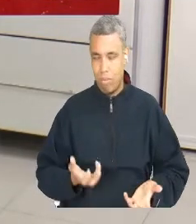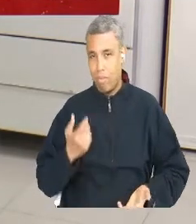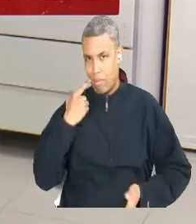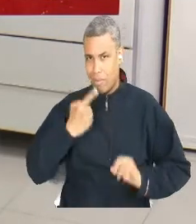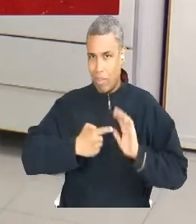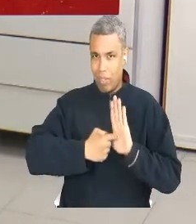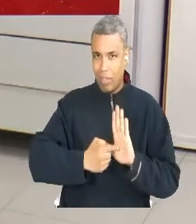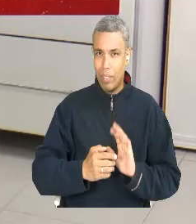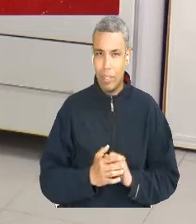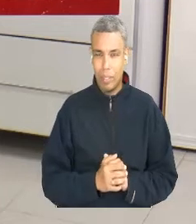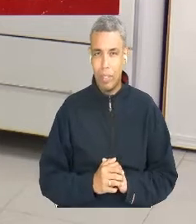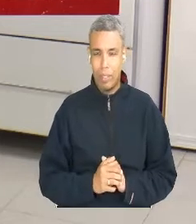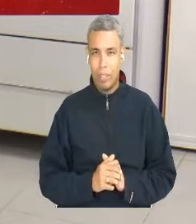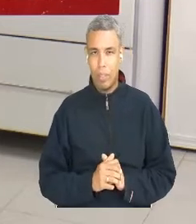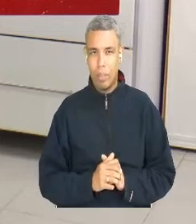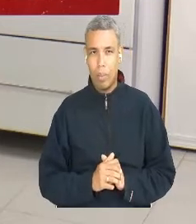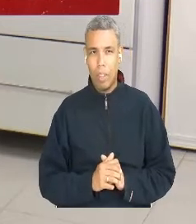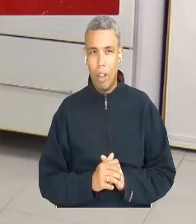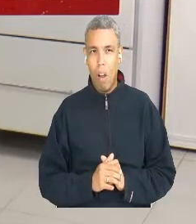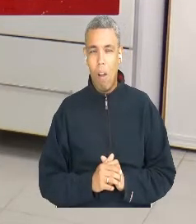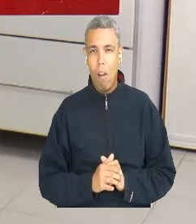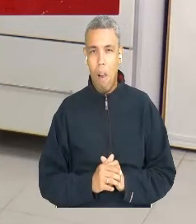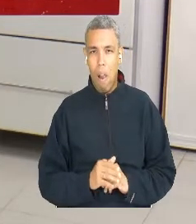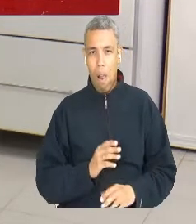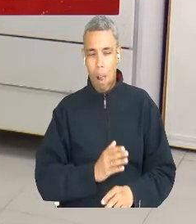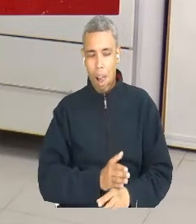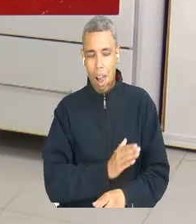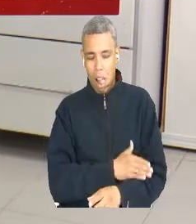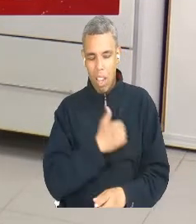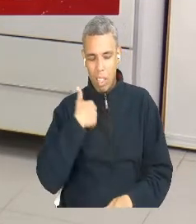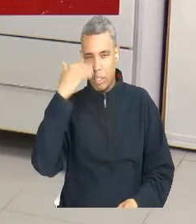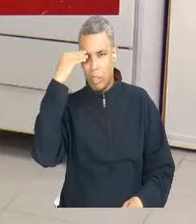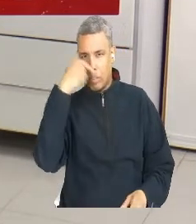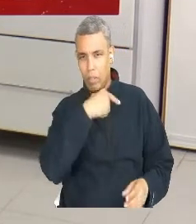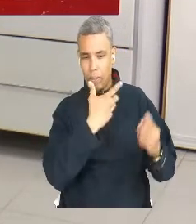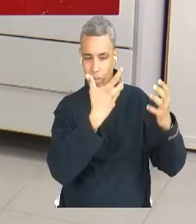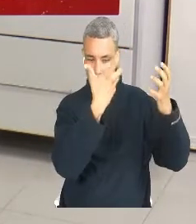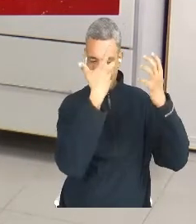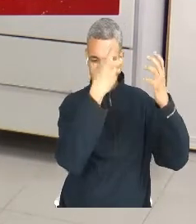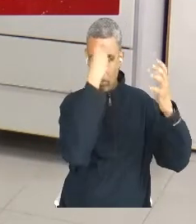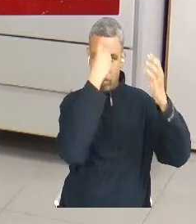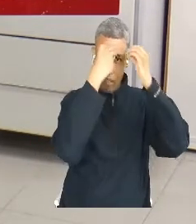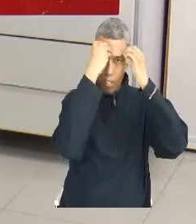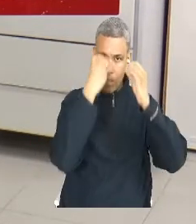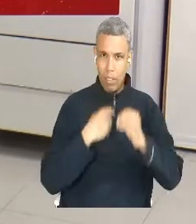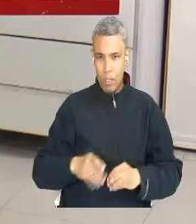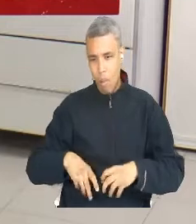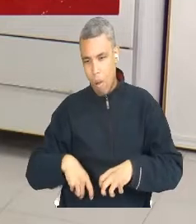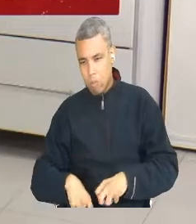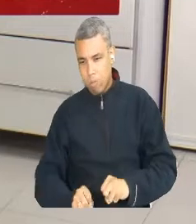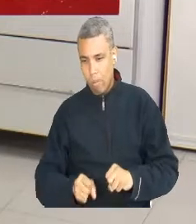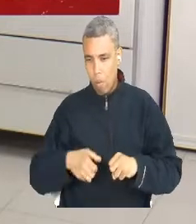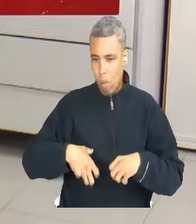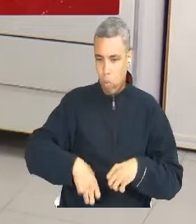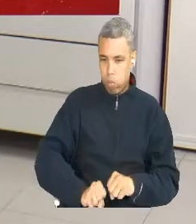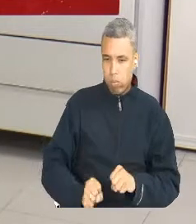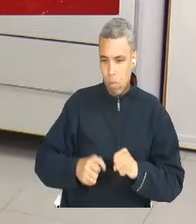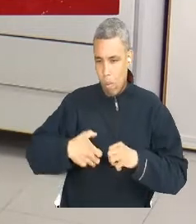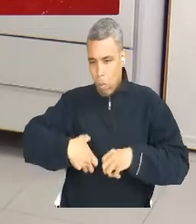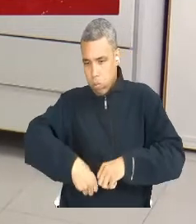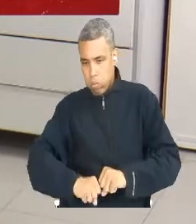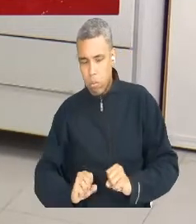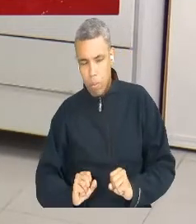pastica, que ya les vamos a decir cuál es. Pero de verdad que es muy rica, muy deliciosa, y es una forma de ver cómo seguir utilizando el mismo